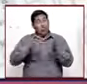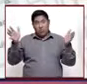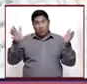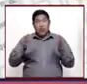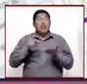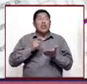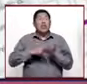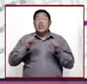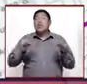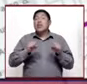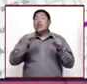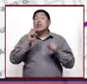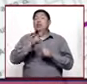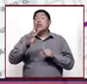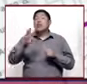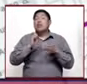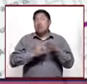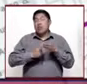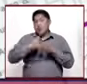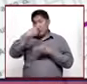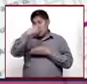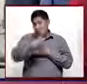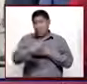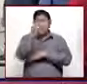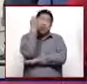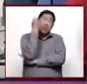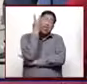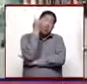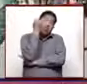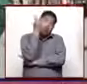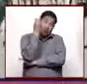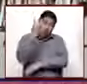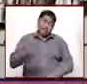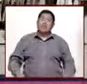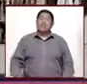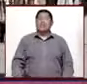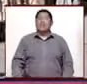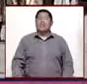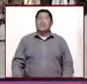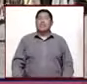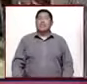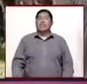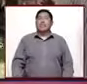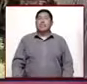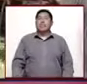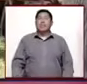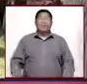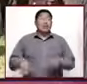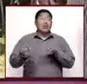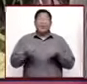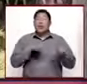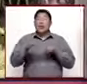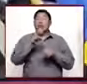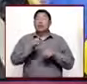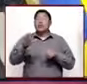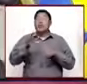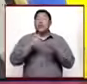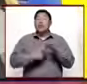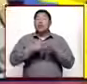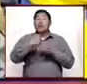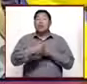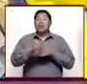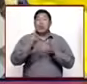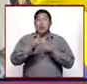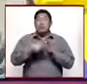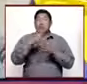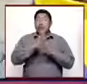este sábado 24 de agosto desde el mediodía. Y este domingo 25 de agosto, después de un mes de